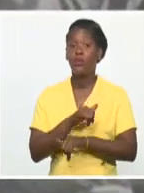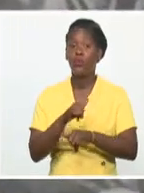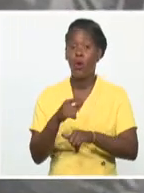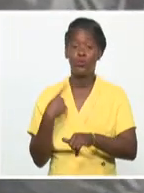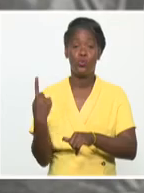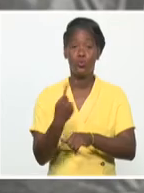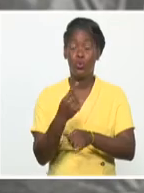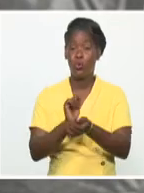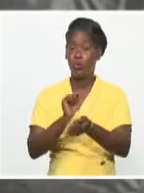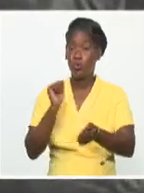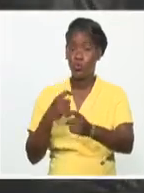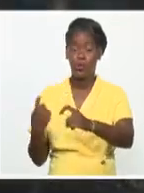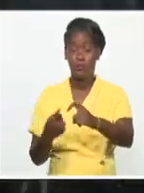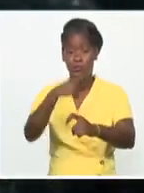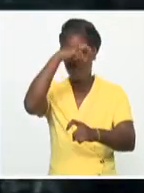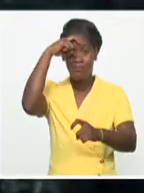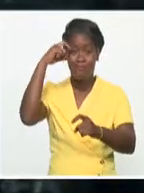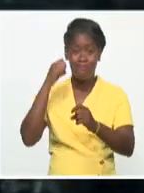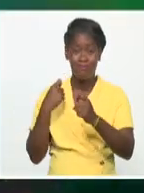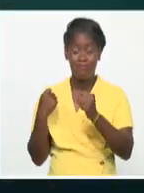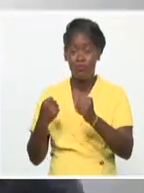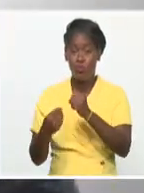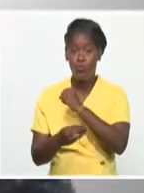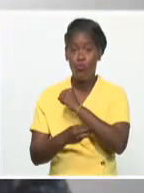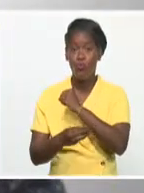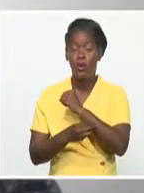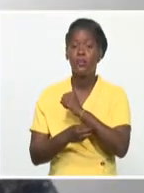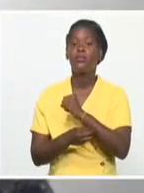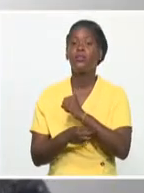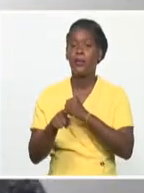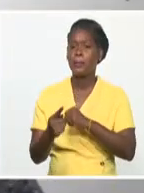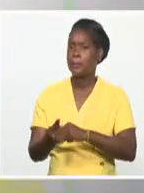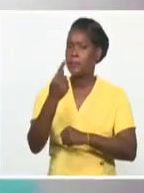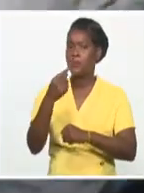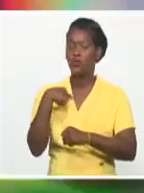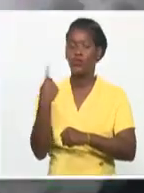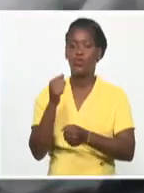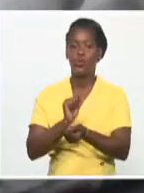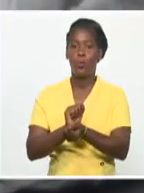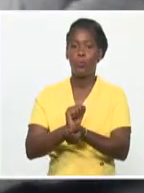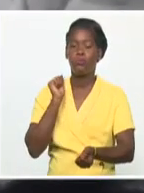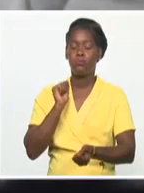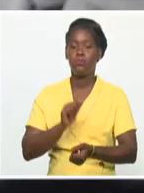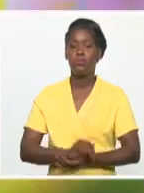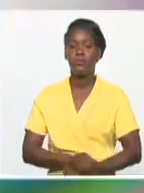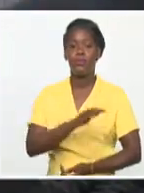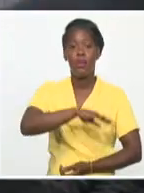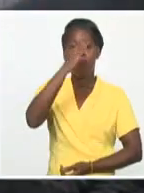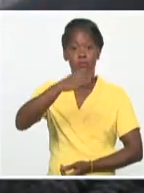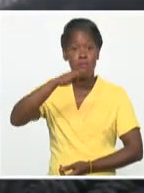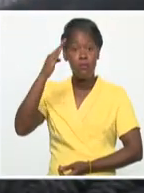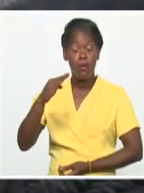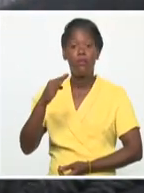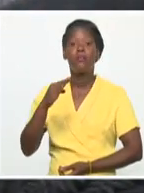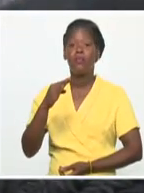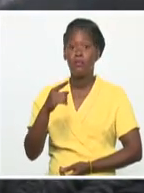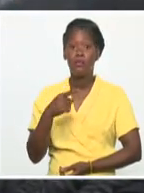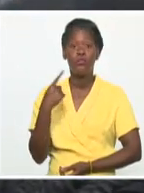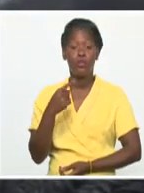la victoria de la sierra de obligarlo prácticamente a que no estuviera y los